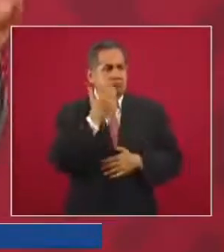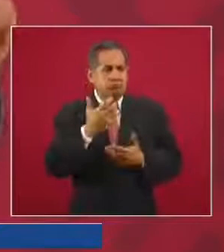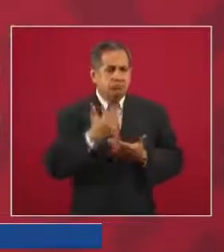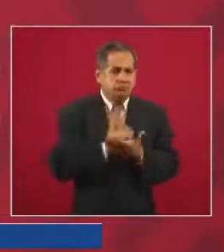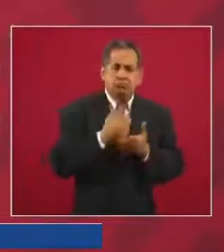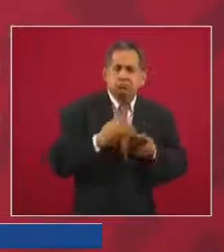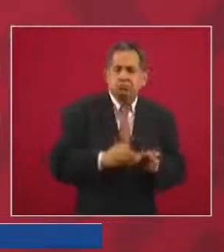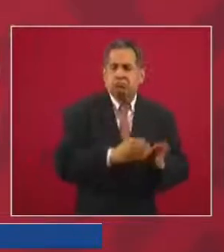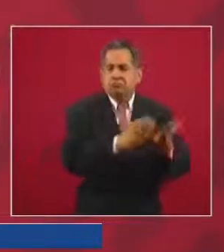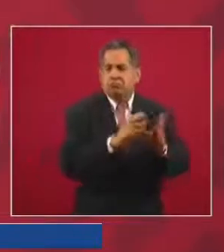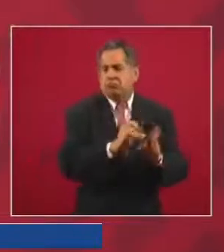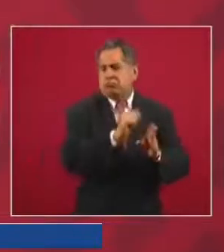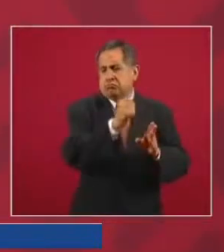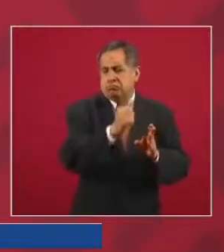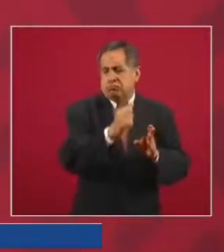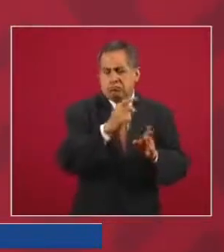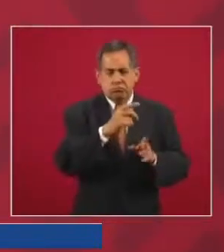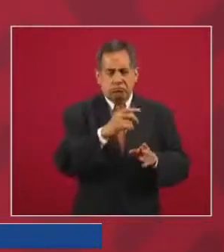ese camino,